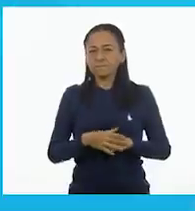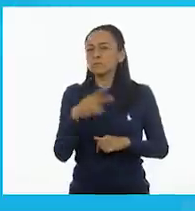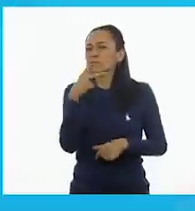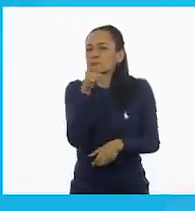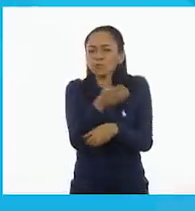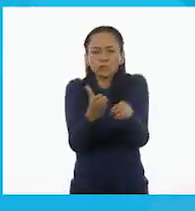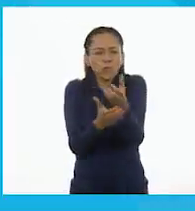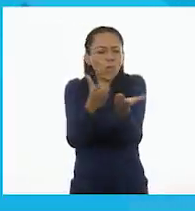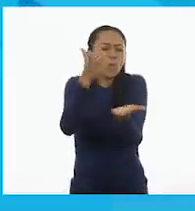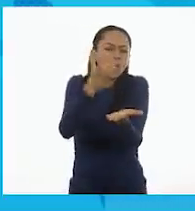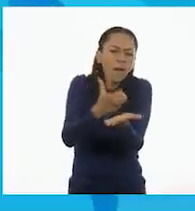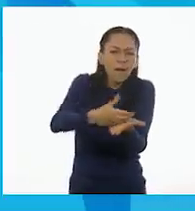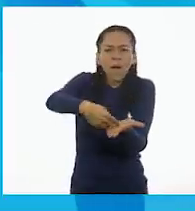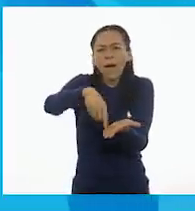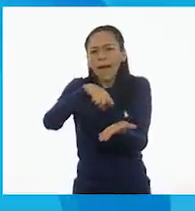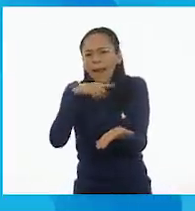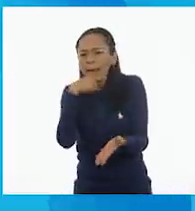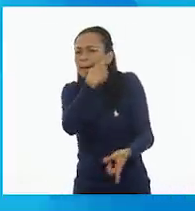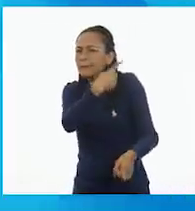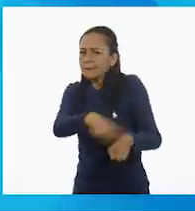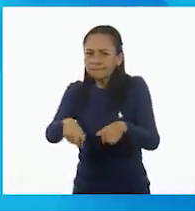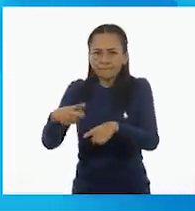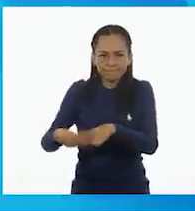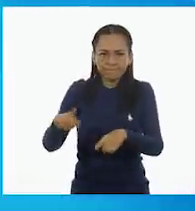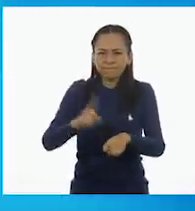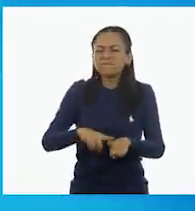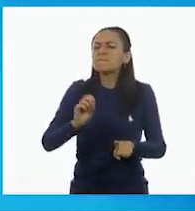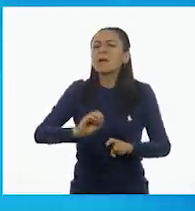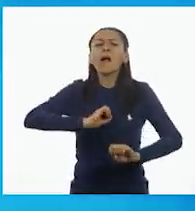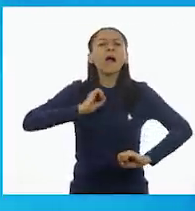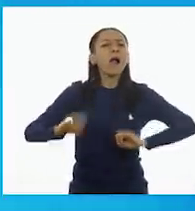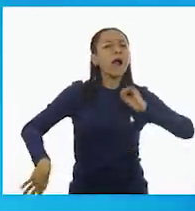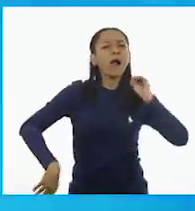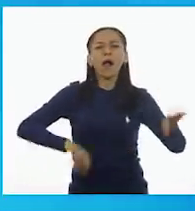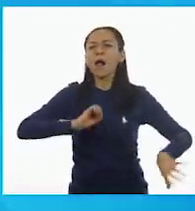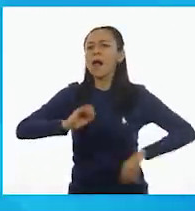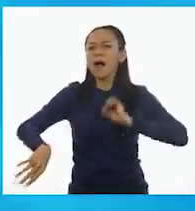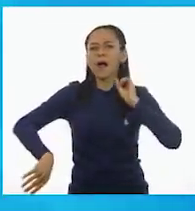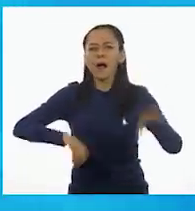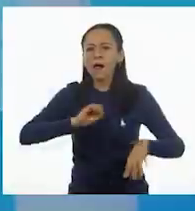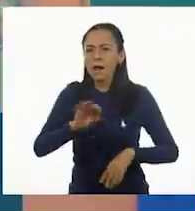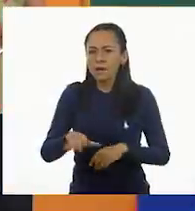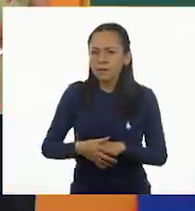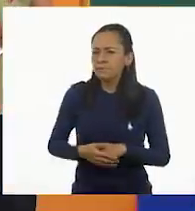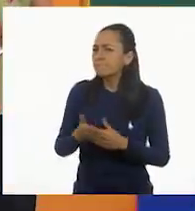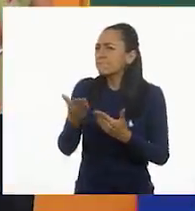útiles escolares en todas partes. ¿Qué color le pondrían?